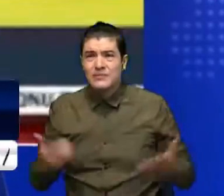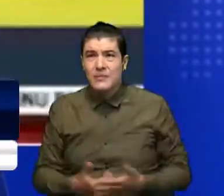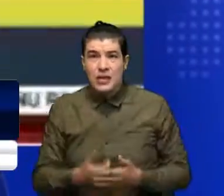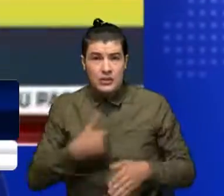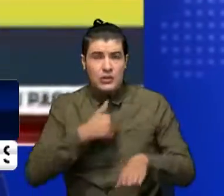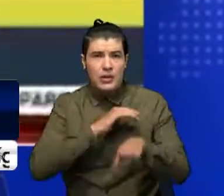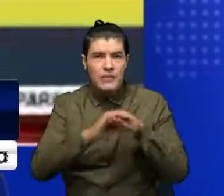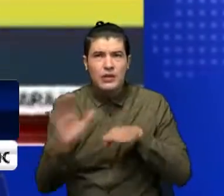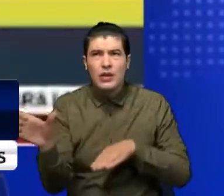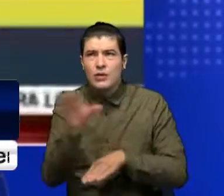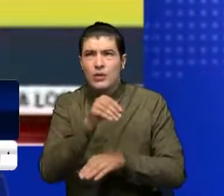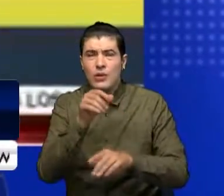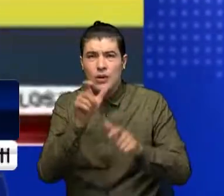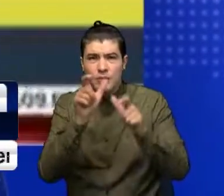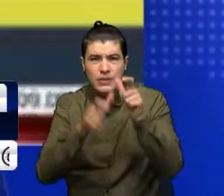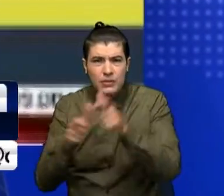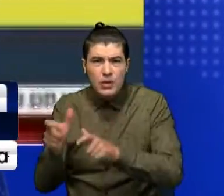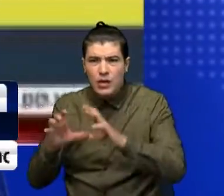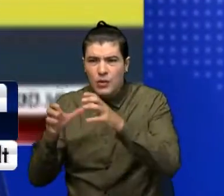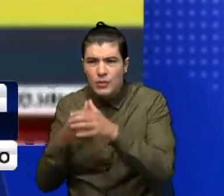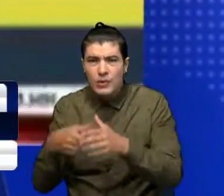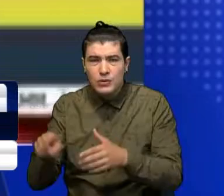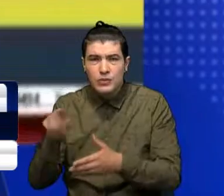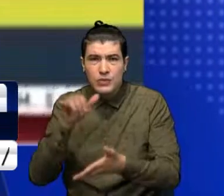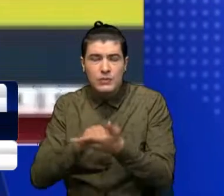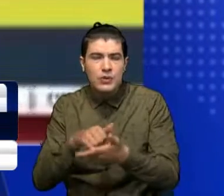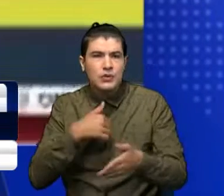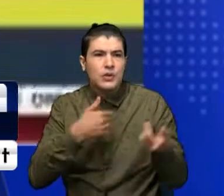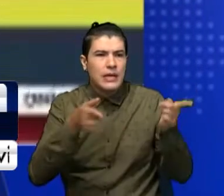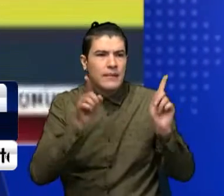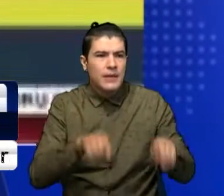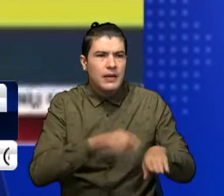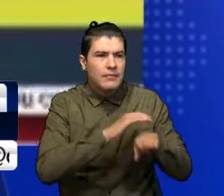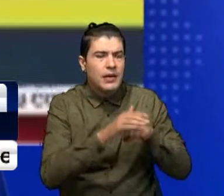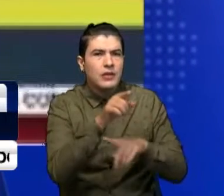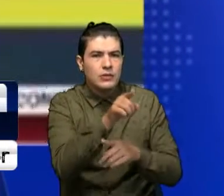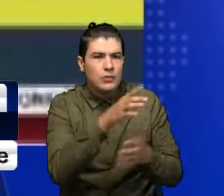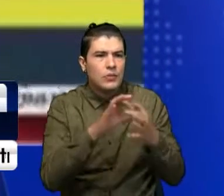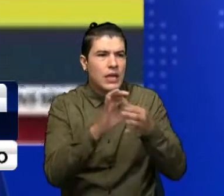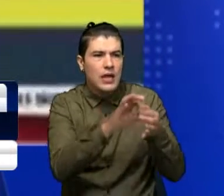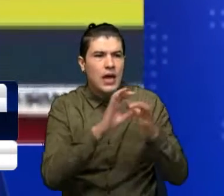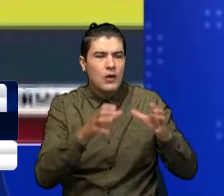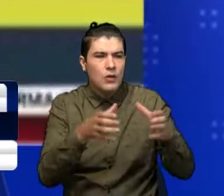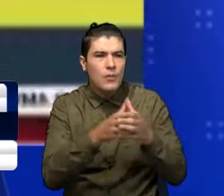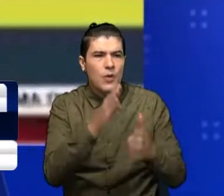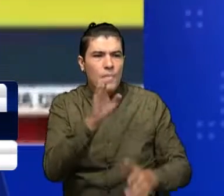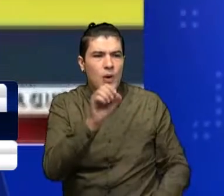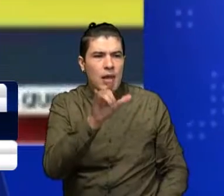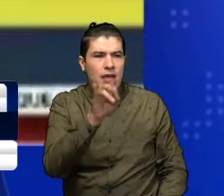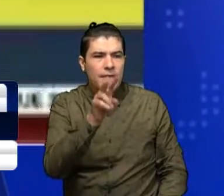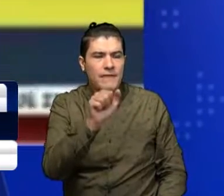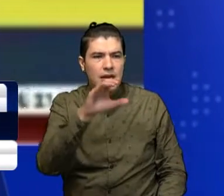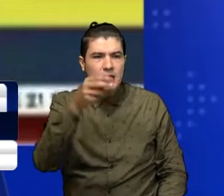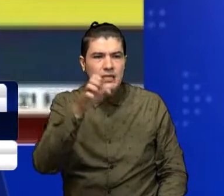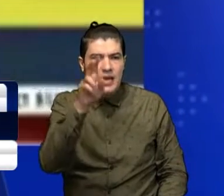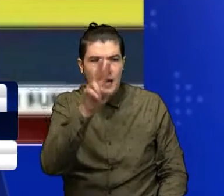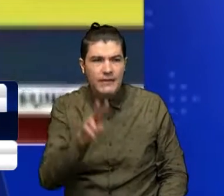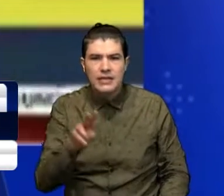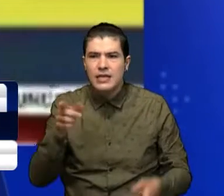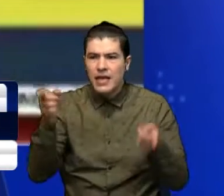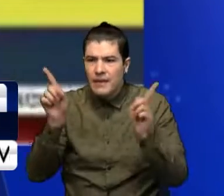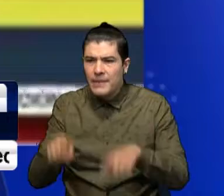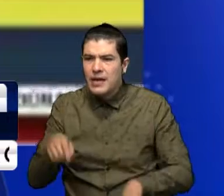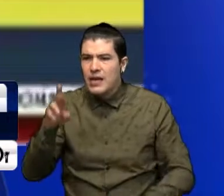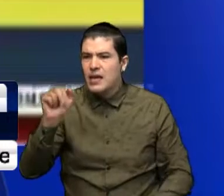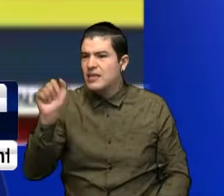comités locales de abastecimiento y producción, a los CLAP. Le hago un llamado a las unidades de batalla Bolívar Chávez, a las RAS. Le